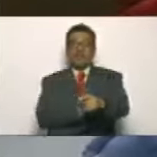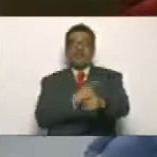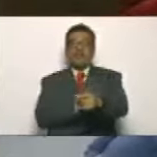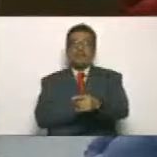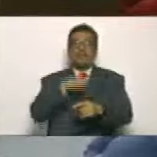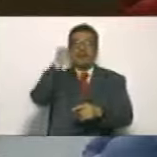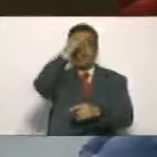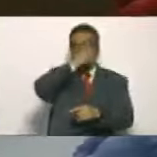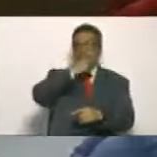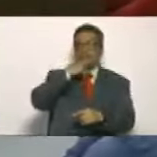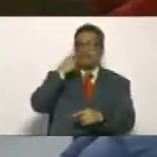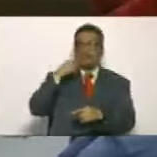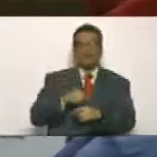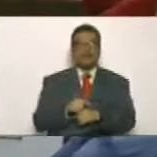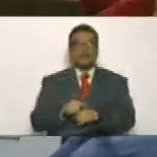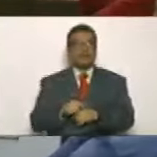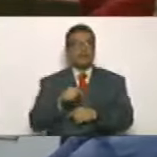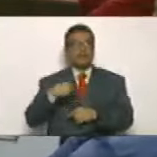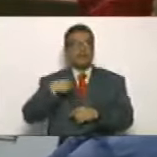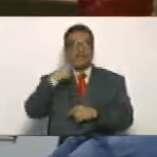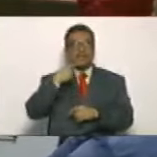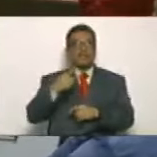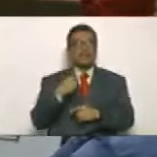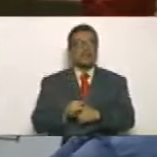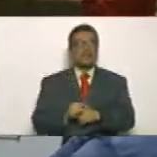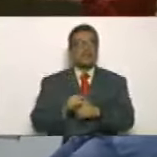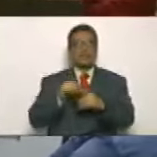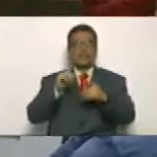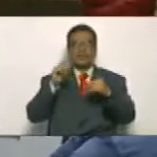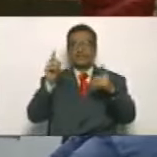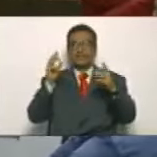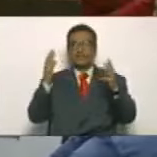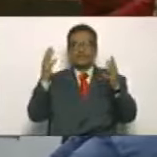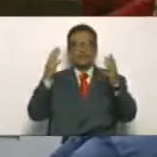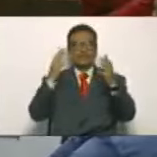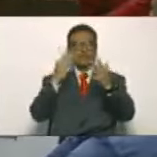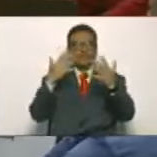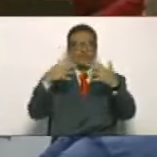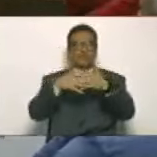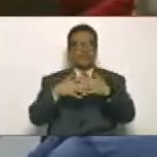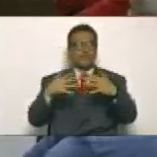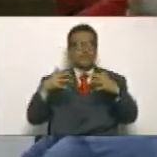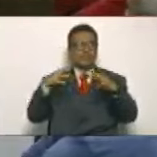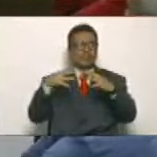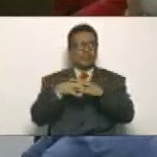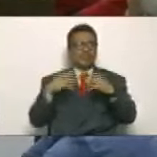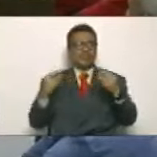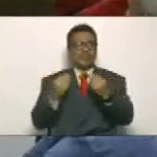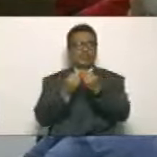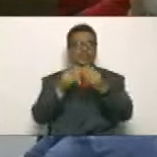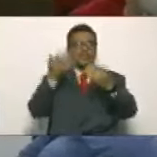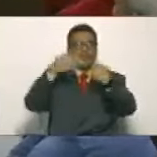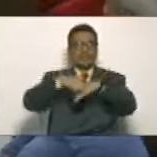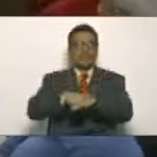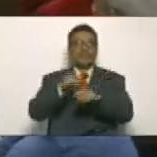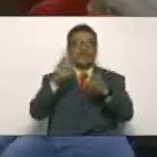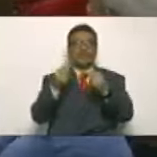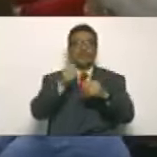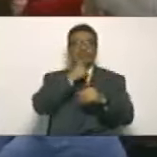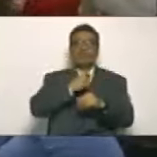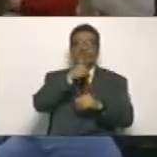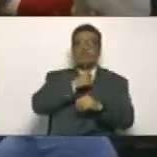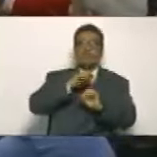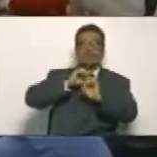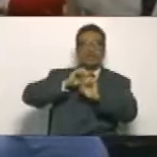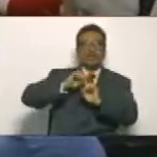afro. Y entonces se dice, somos una mezcla. Sí, somos una mezcla ahora. Pero ¿por qué tanta